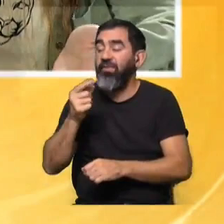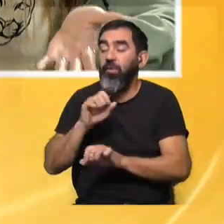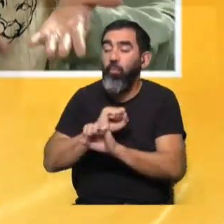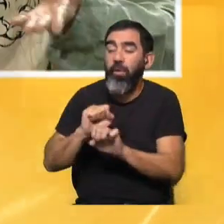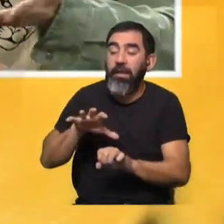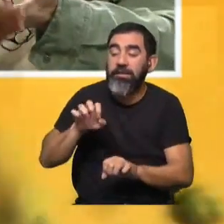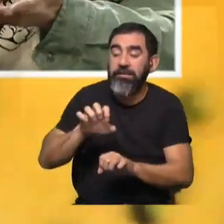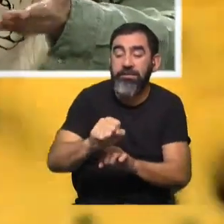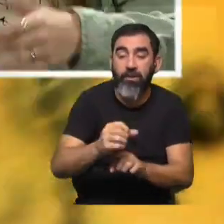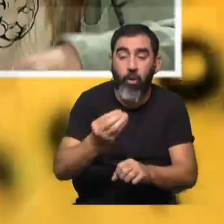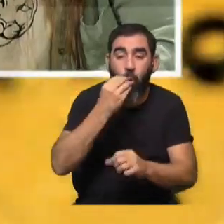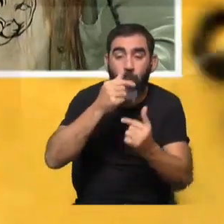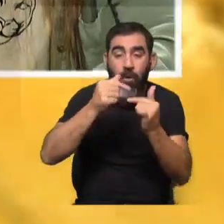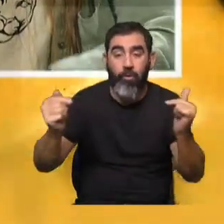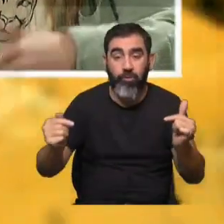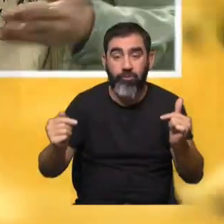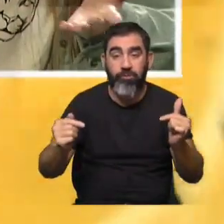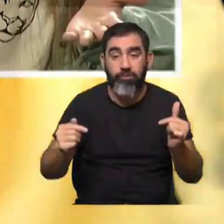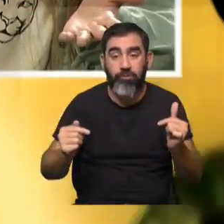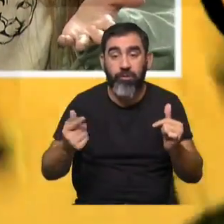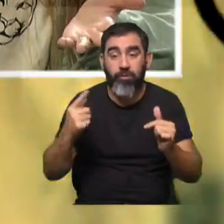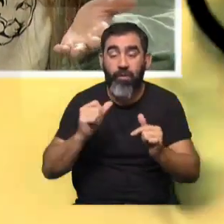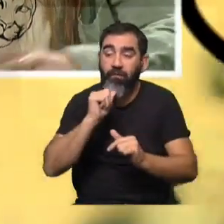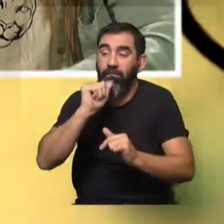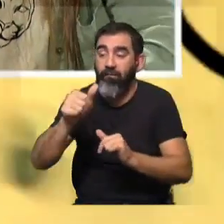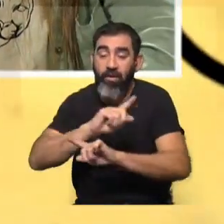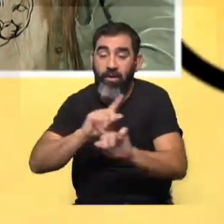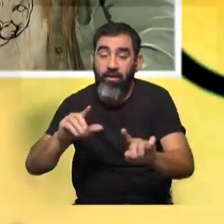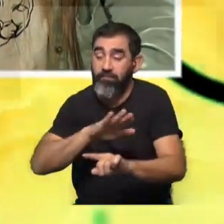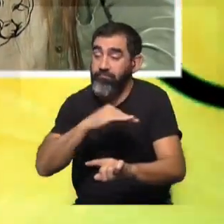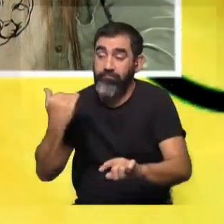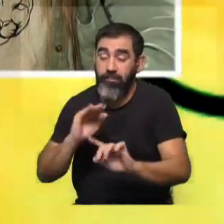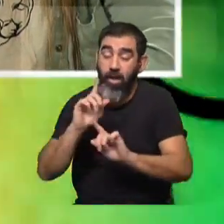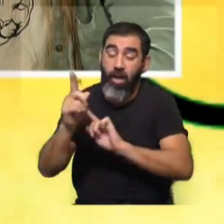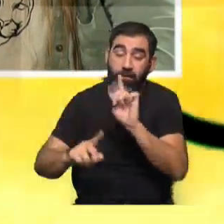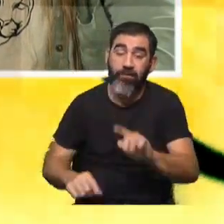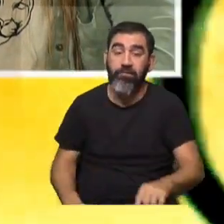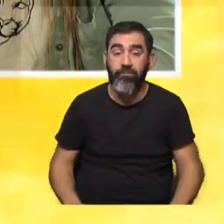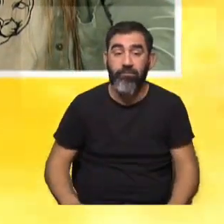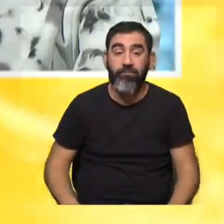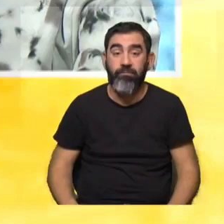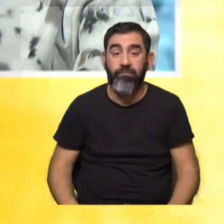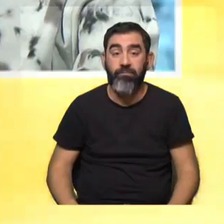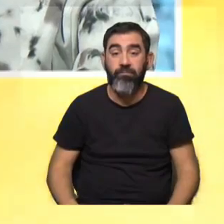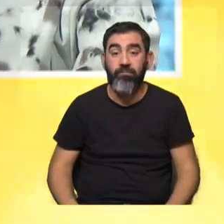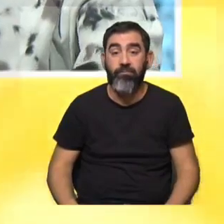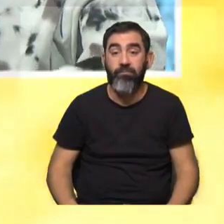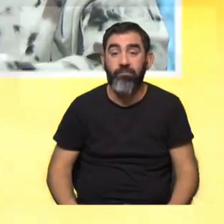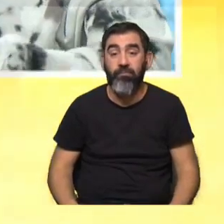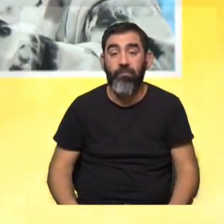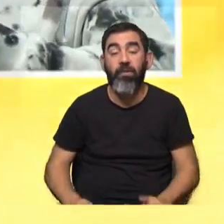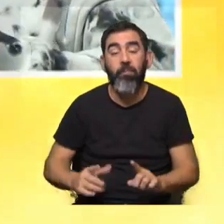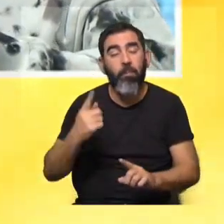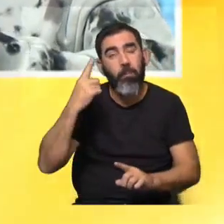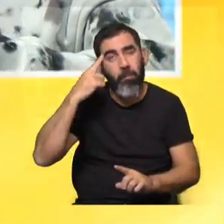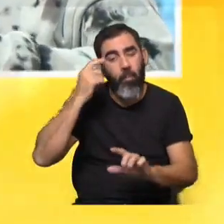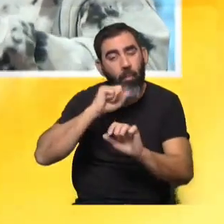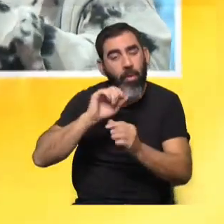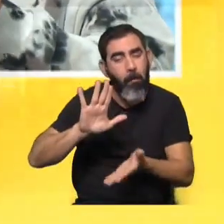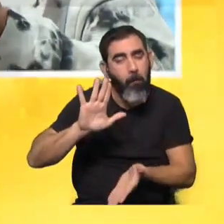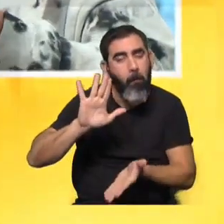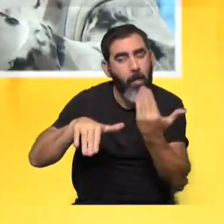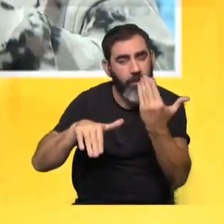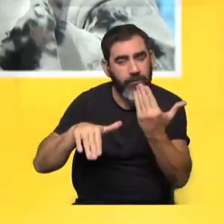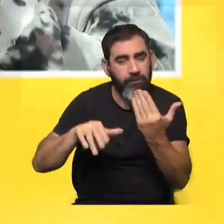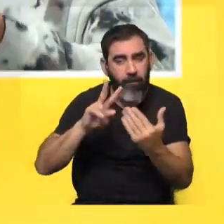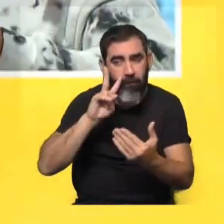que termina en represalias, que es Sí, en tal realidad cual. eso. Y esto de que aparezcan en lugares por fuera, uno podría pensar, bueno, entonces hay más, porque los vemos